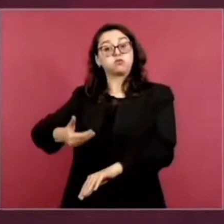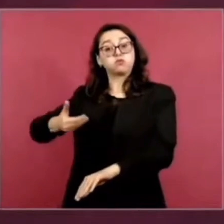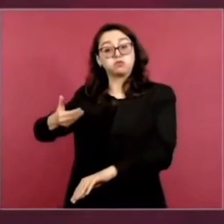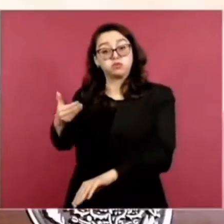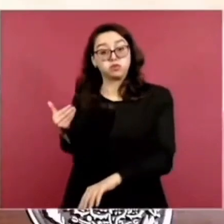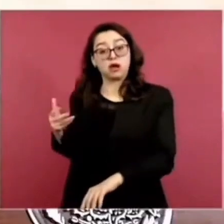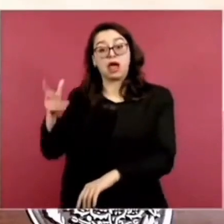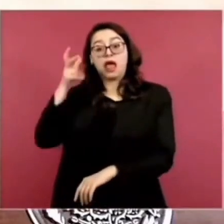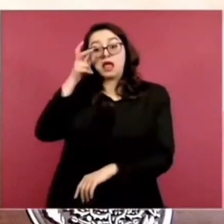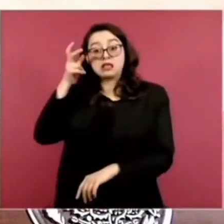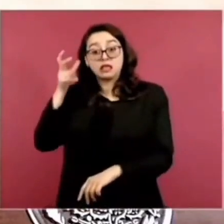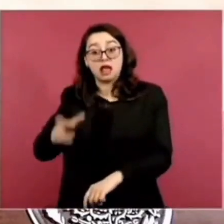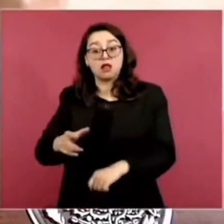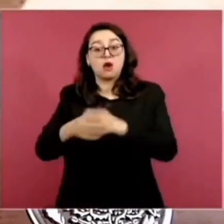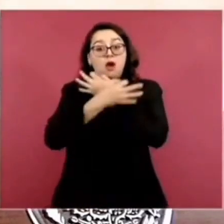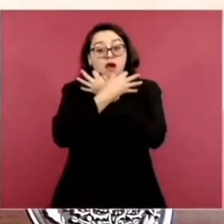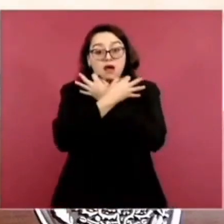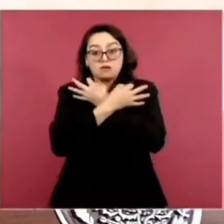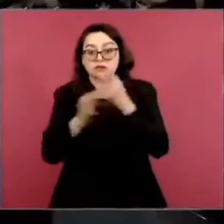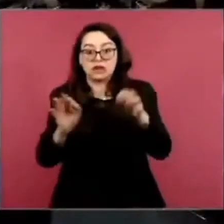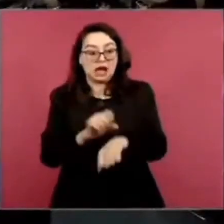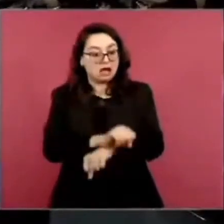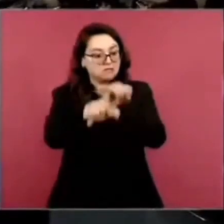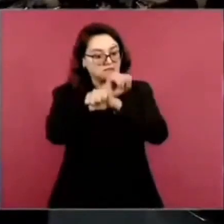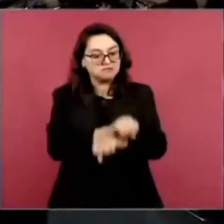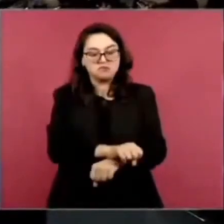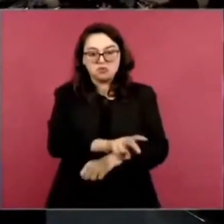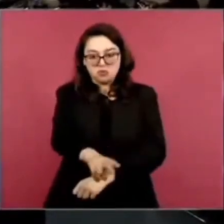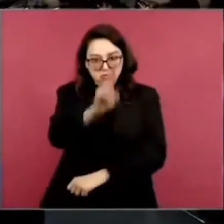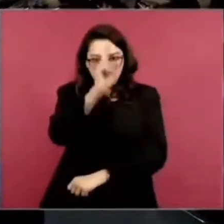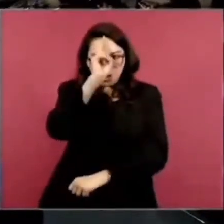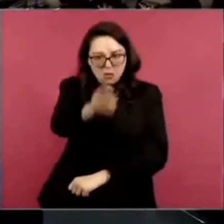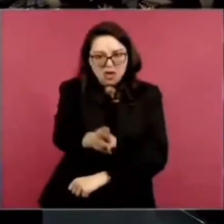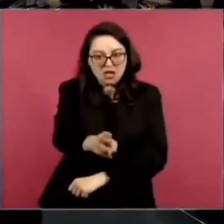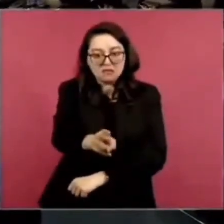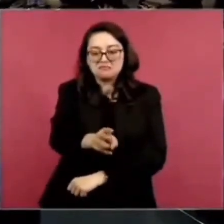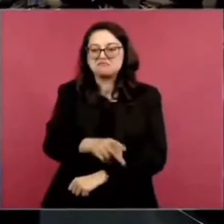esclavitud, se mantuvo durante todo el siglo XIX.